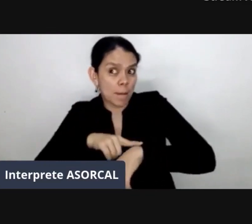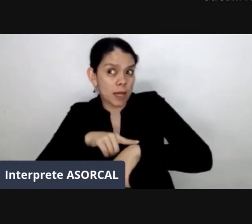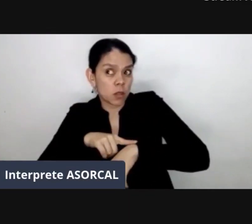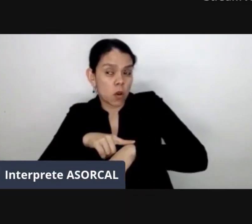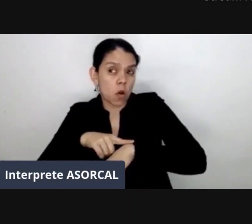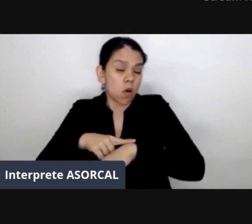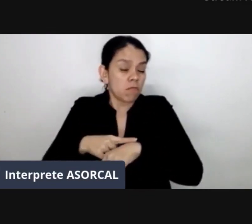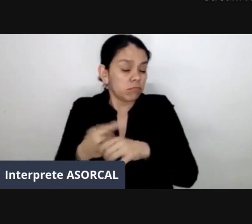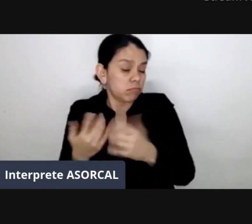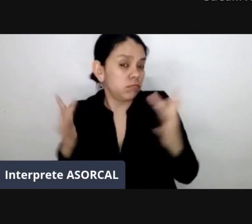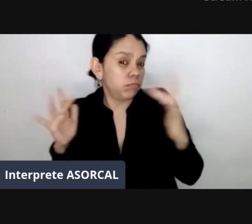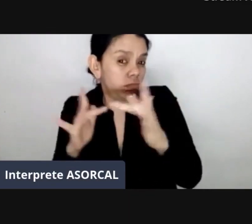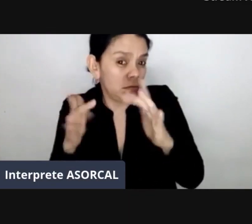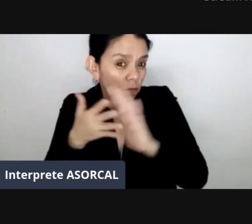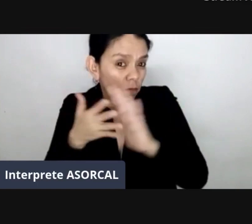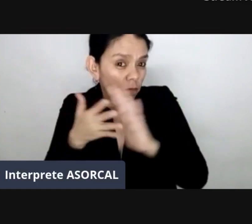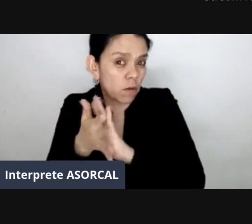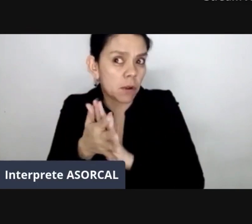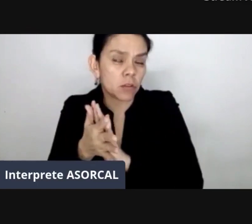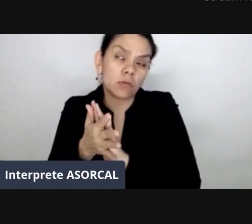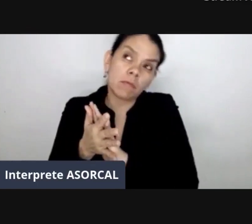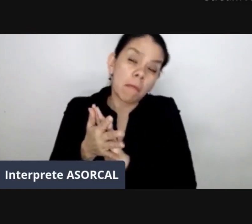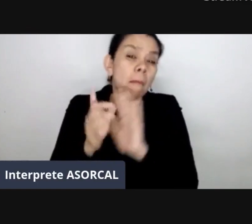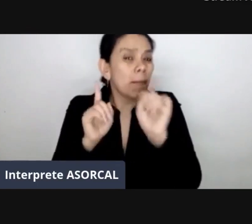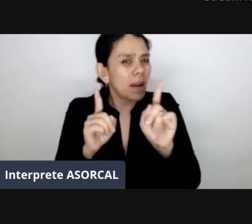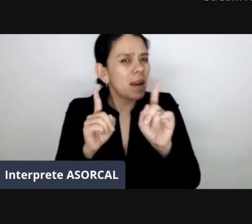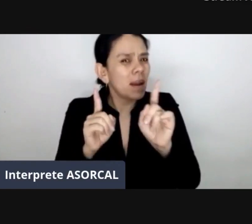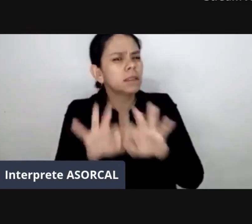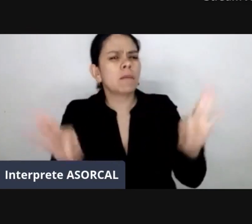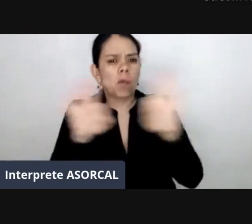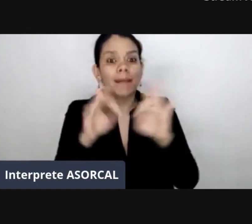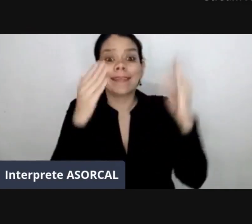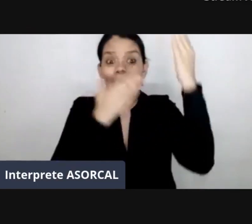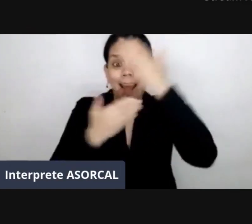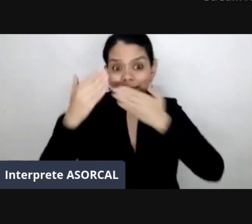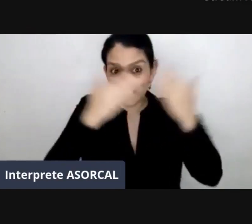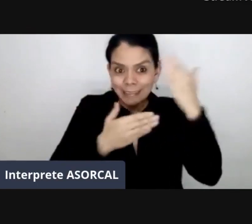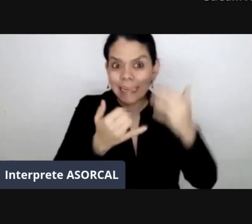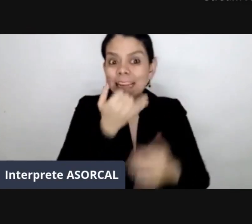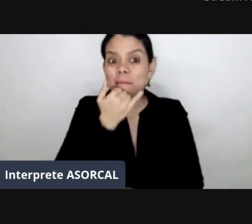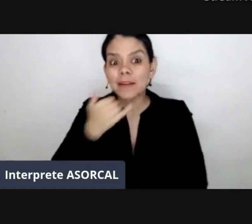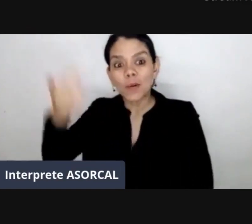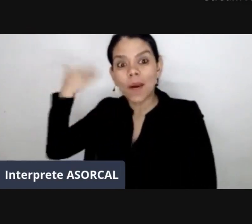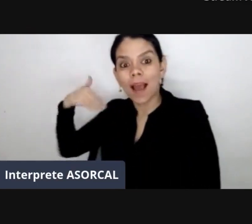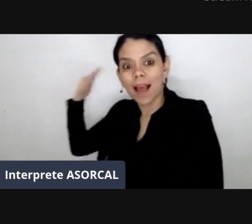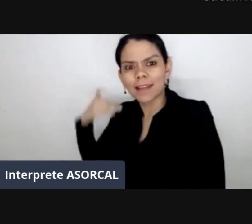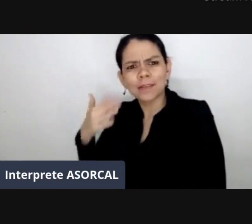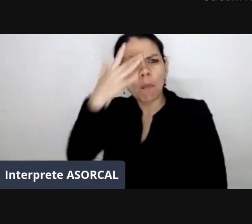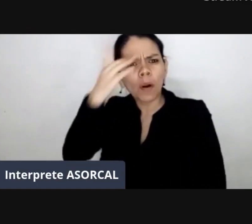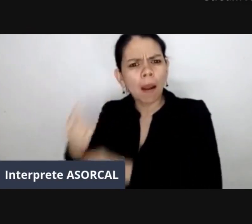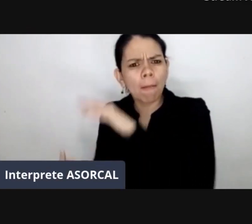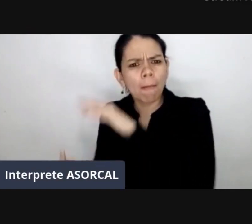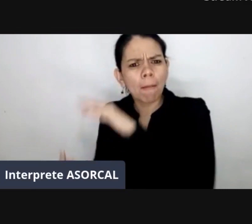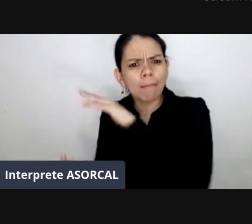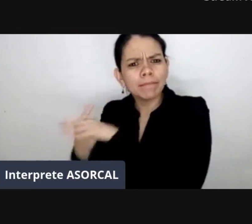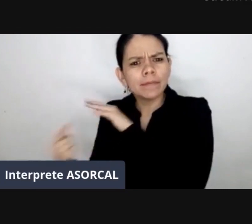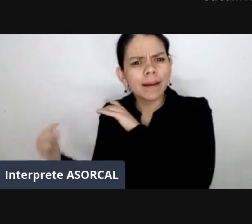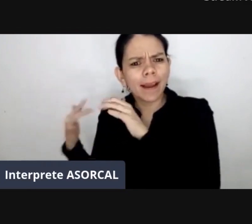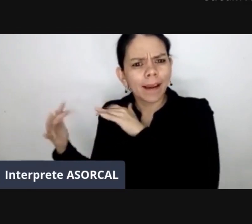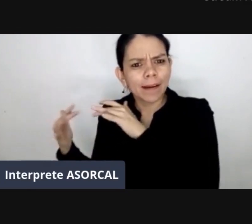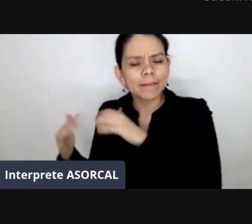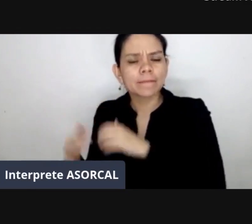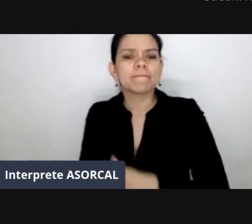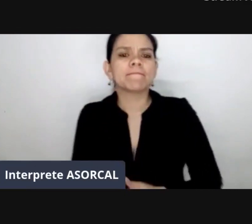como condición para los tiempos en los cuales se dieron las condiciones para el estallido de la guerra. A mediados de la década de